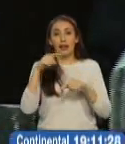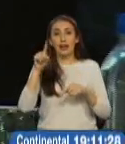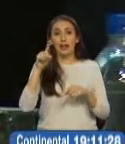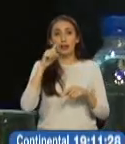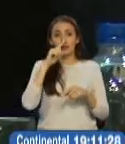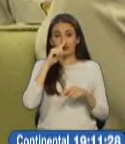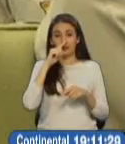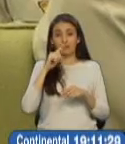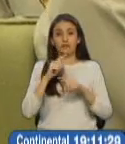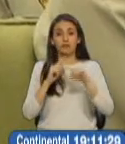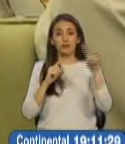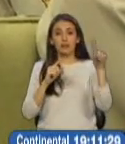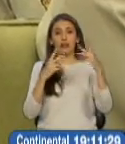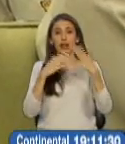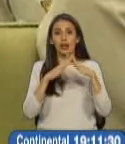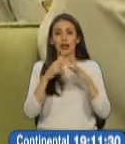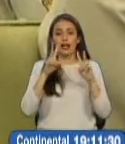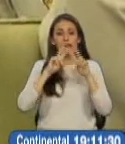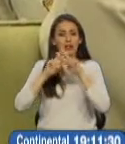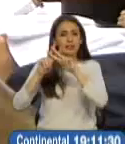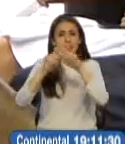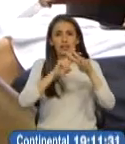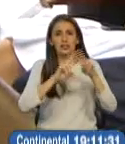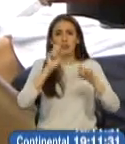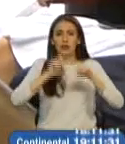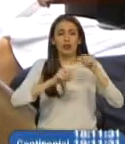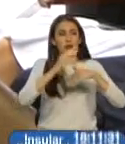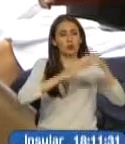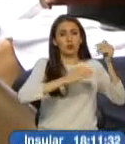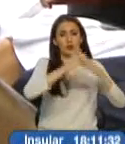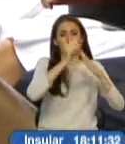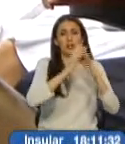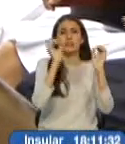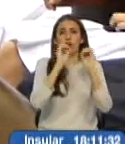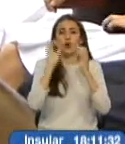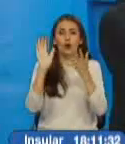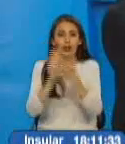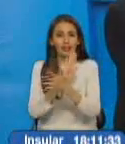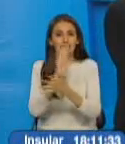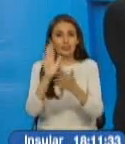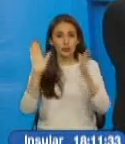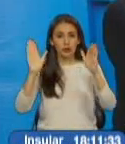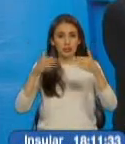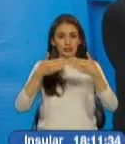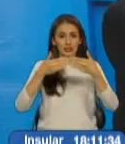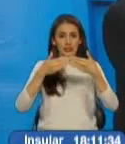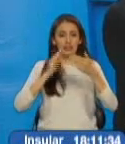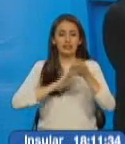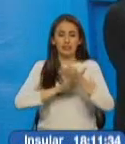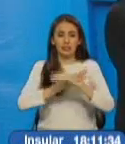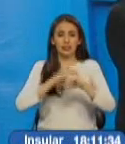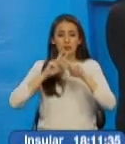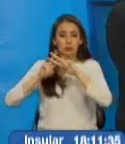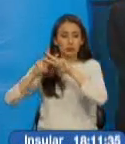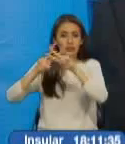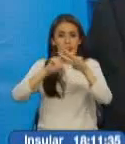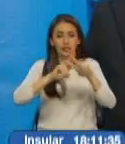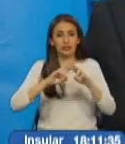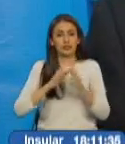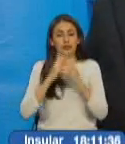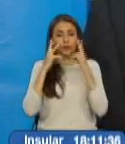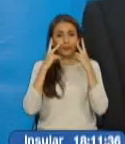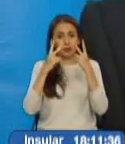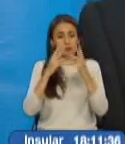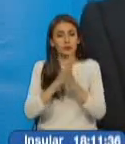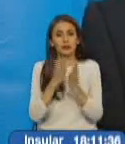están en marcha y además se analizará lo que sucederá con las escuelas que fueron cerradas. Tenemos una infraestructura de mejor calidad. A